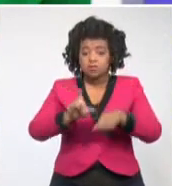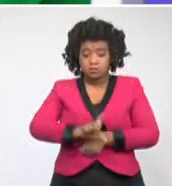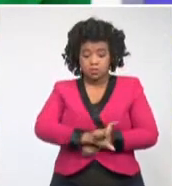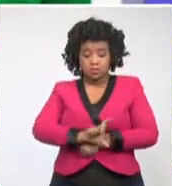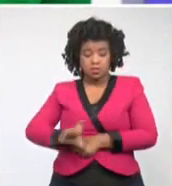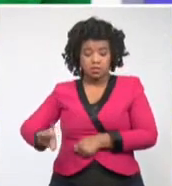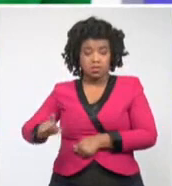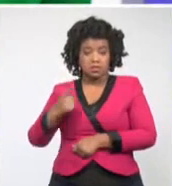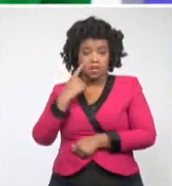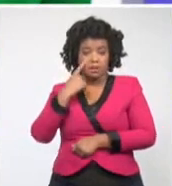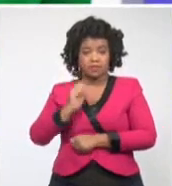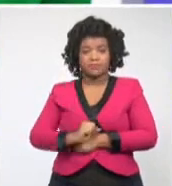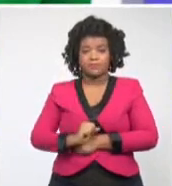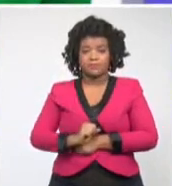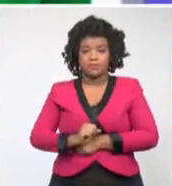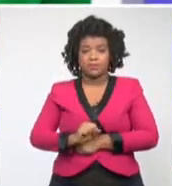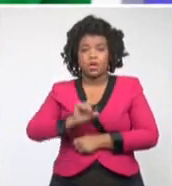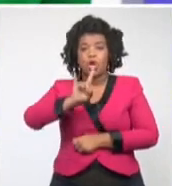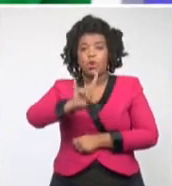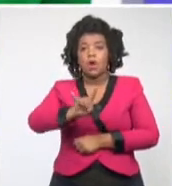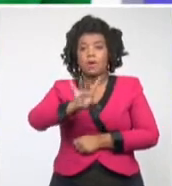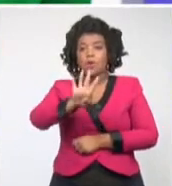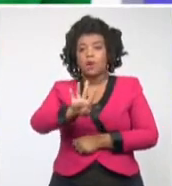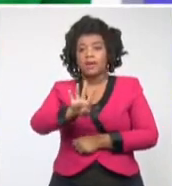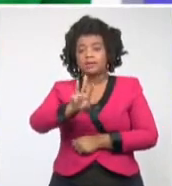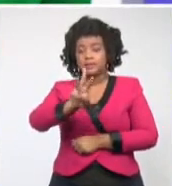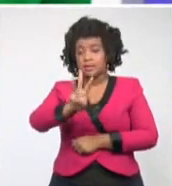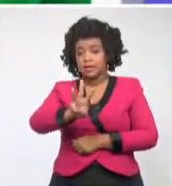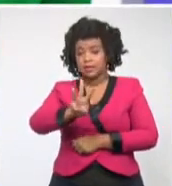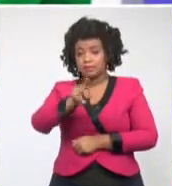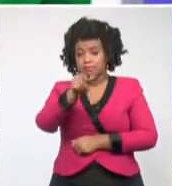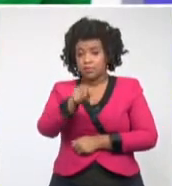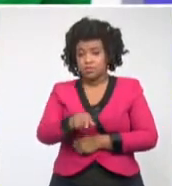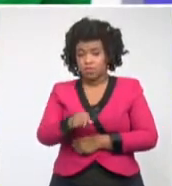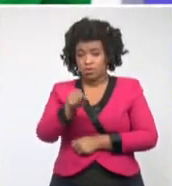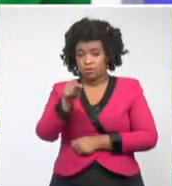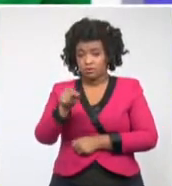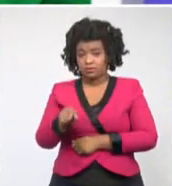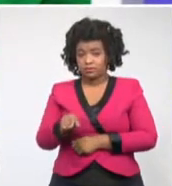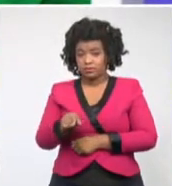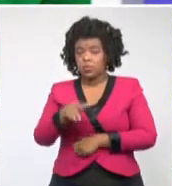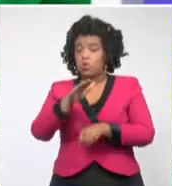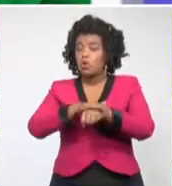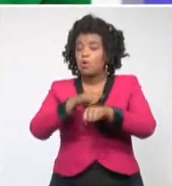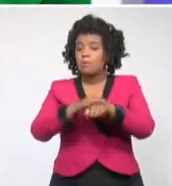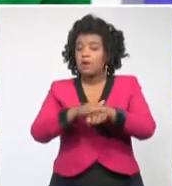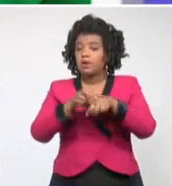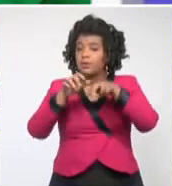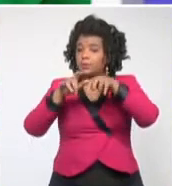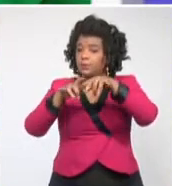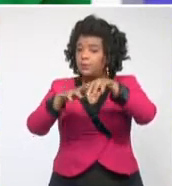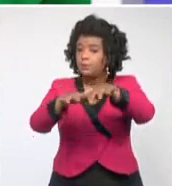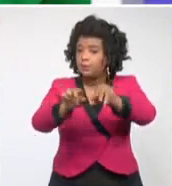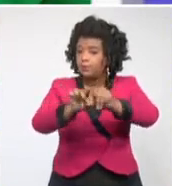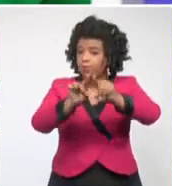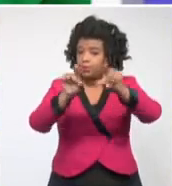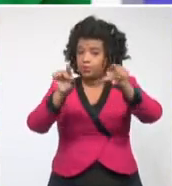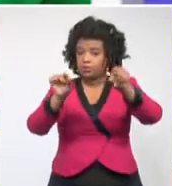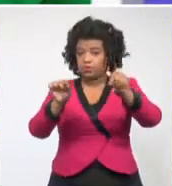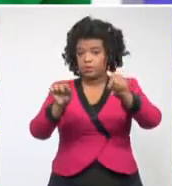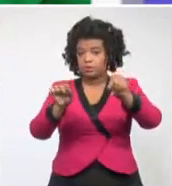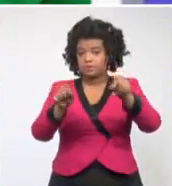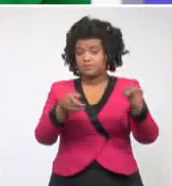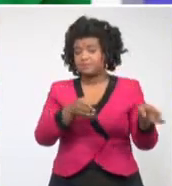Son 943 pacientes como consecuencia de la transmisión autóctona en nuestro país y